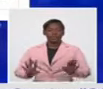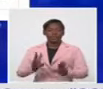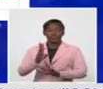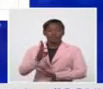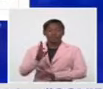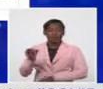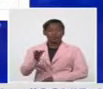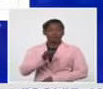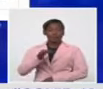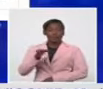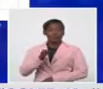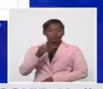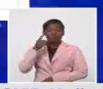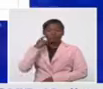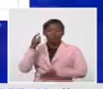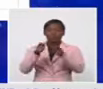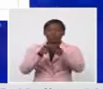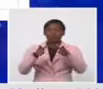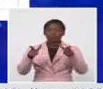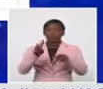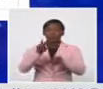se concentra el